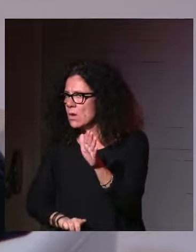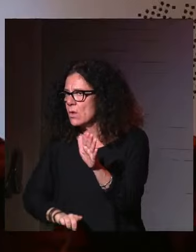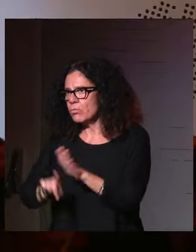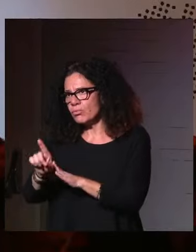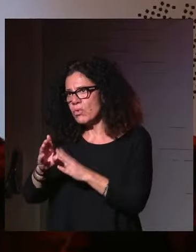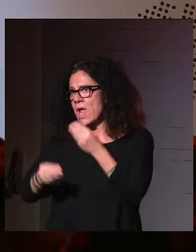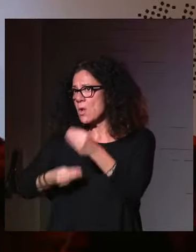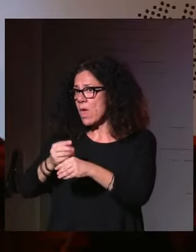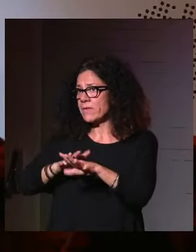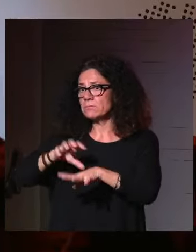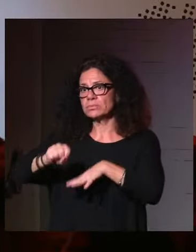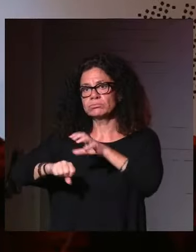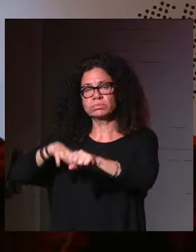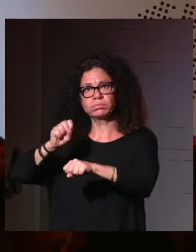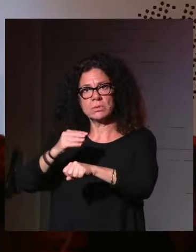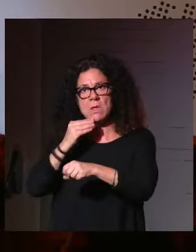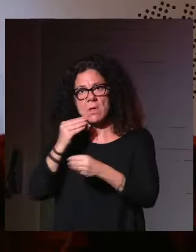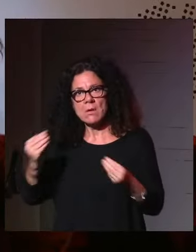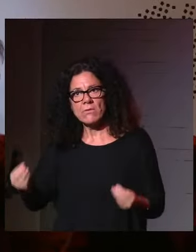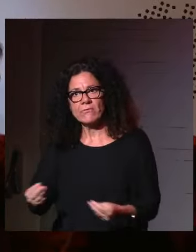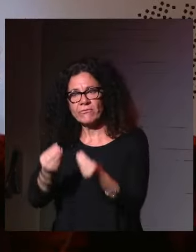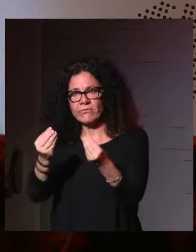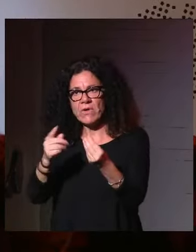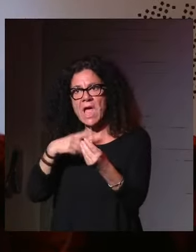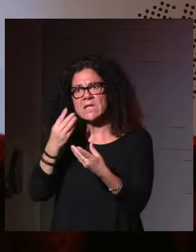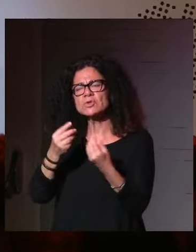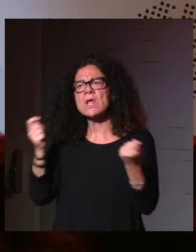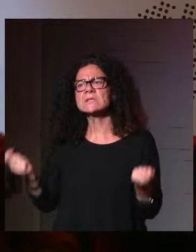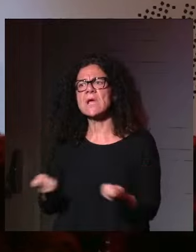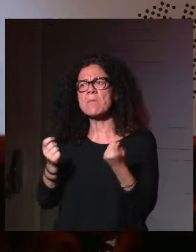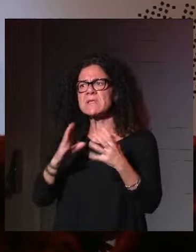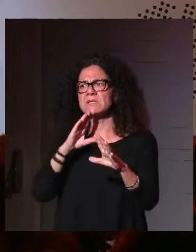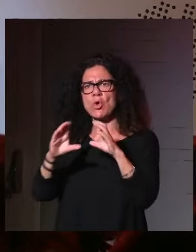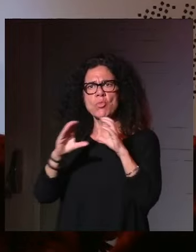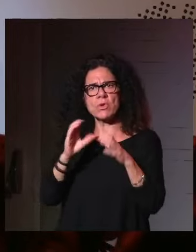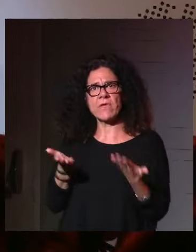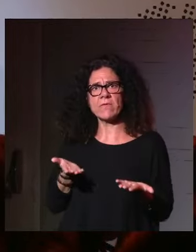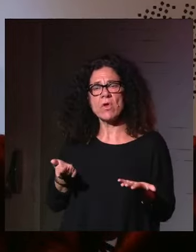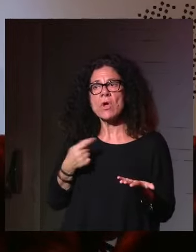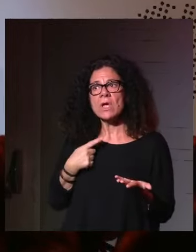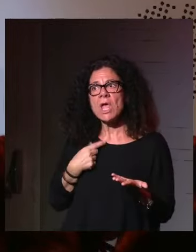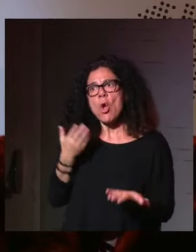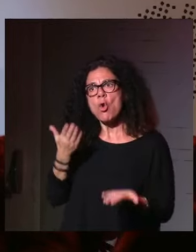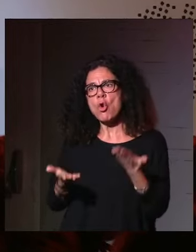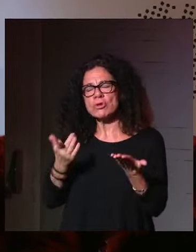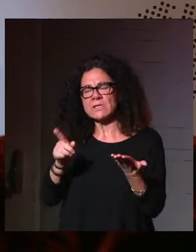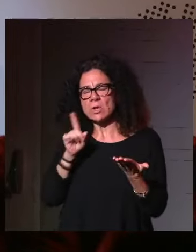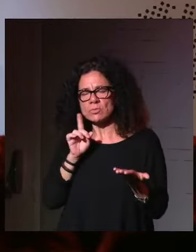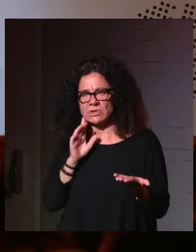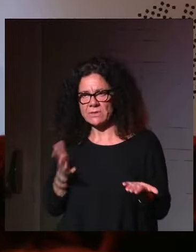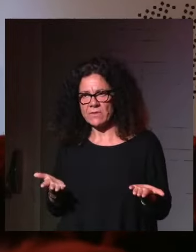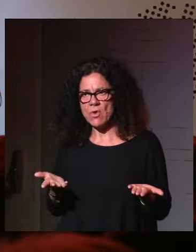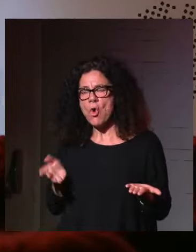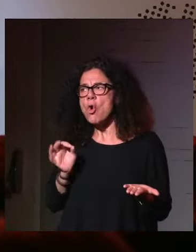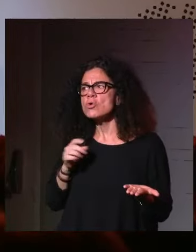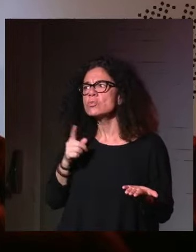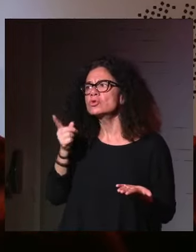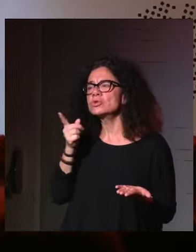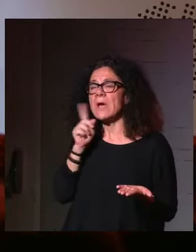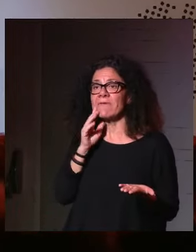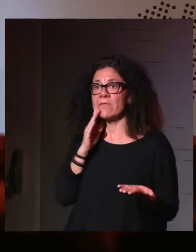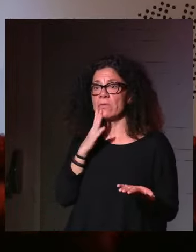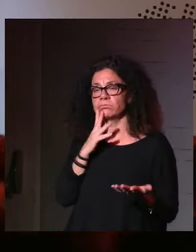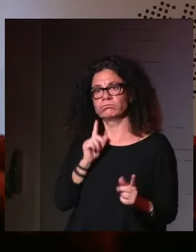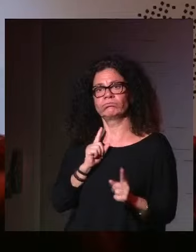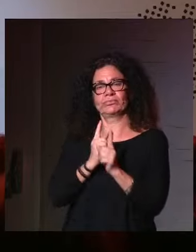imbatible inmejorable donde han hecho unas campañas de comunicación que no hemos sabido contrastar y con las que no hemos a las que no hemos sabido afrontar desde los